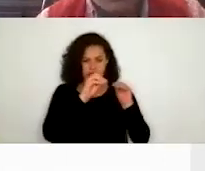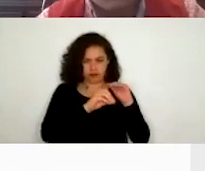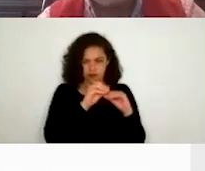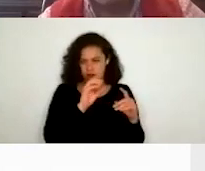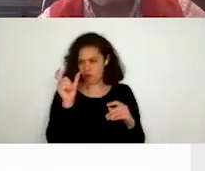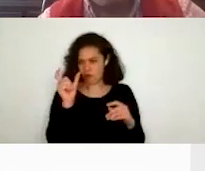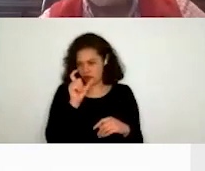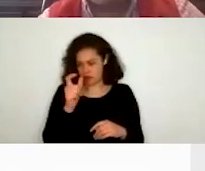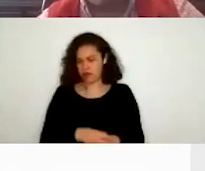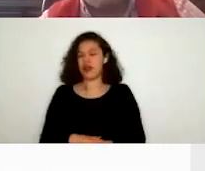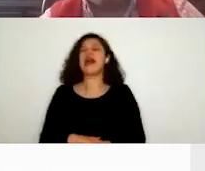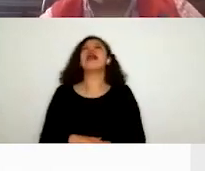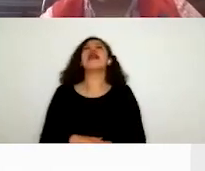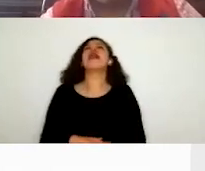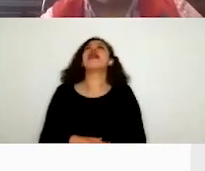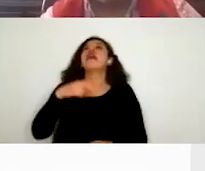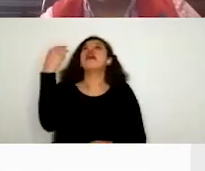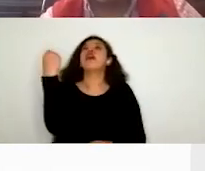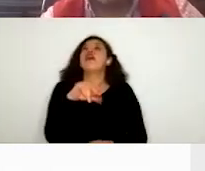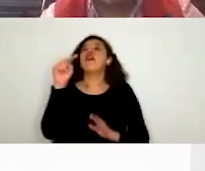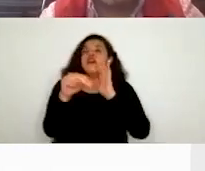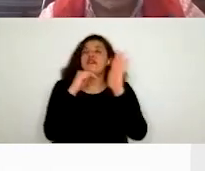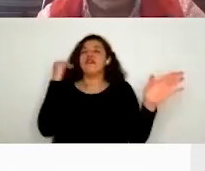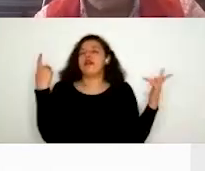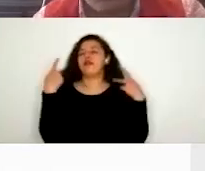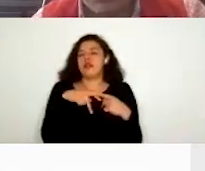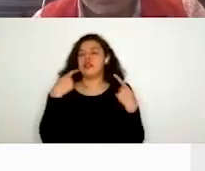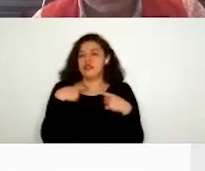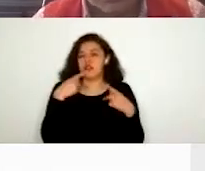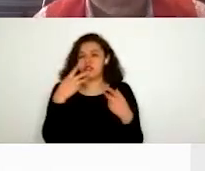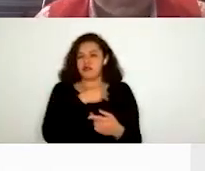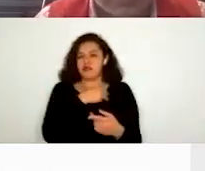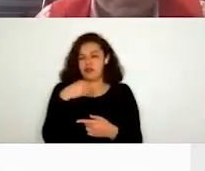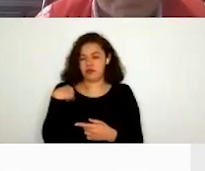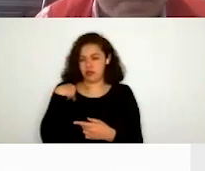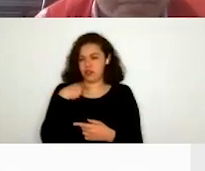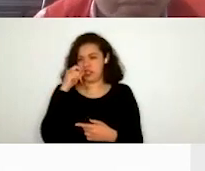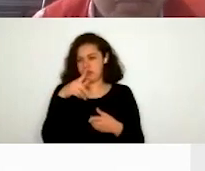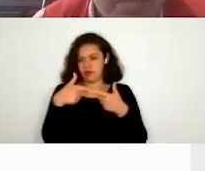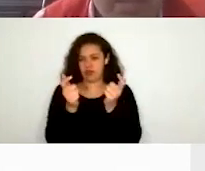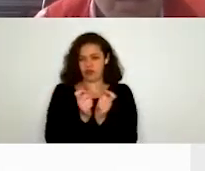y nombre y firma de quienes integran el comité y las brigadas.